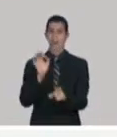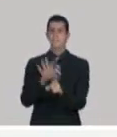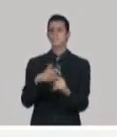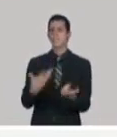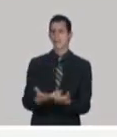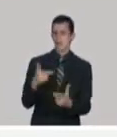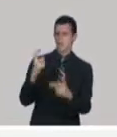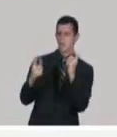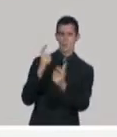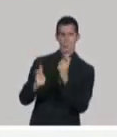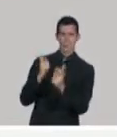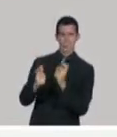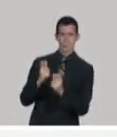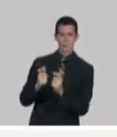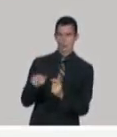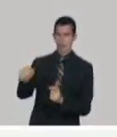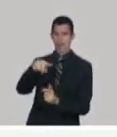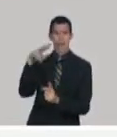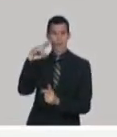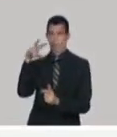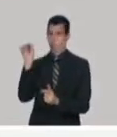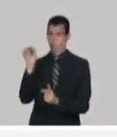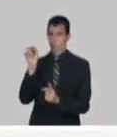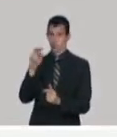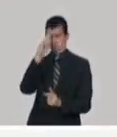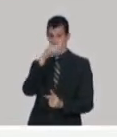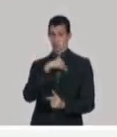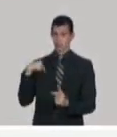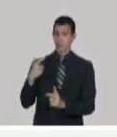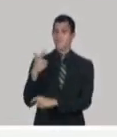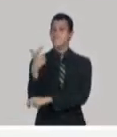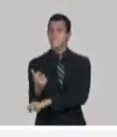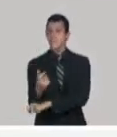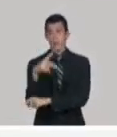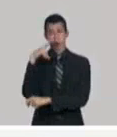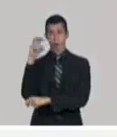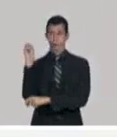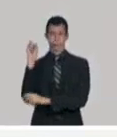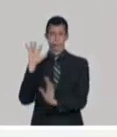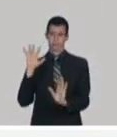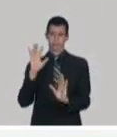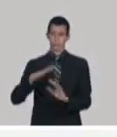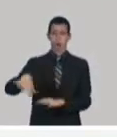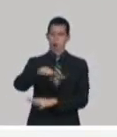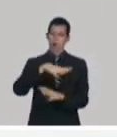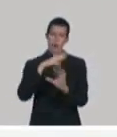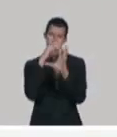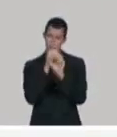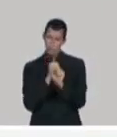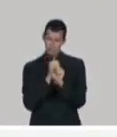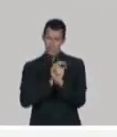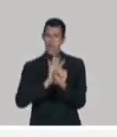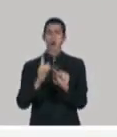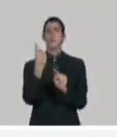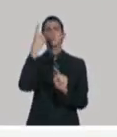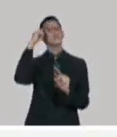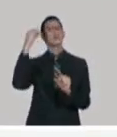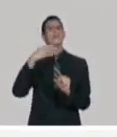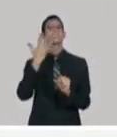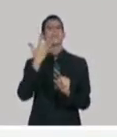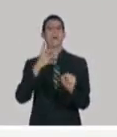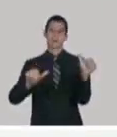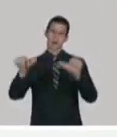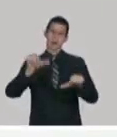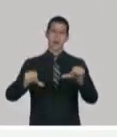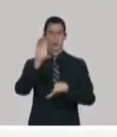la densidad y ahora con el ensayo fase 3 la eficacia de la vacuna todo por supuesto bajo el